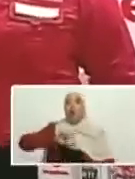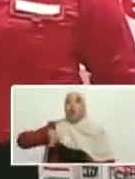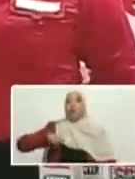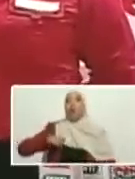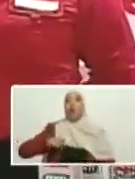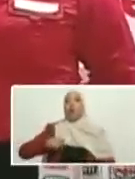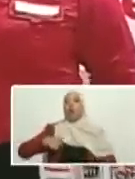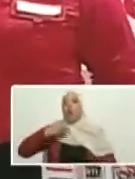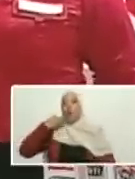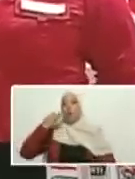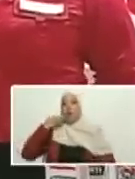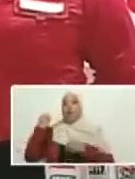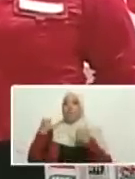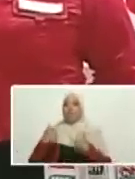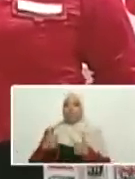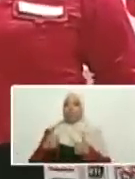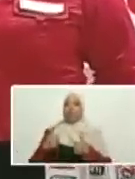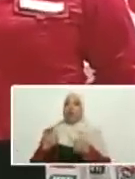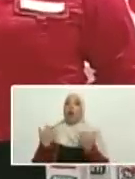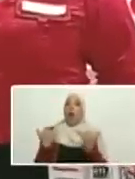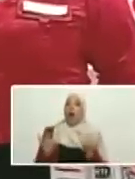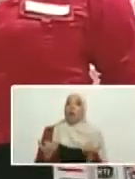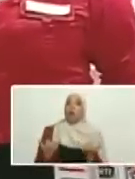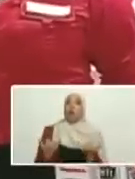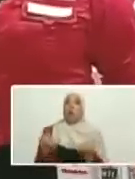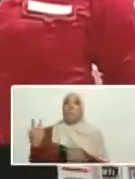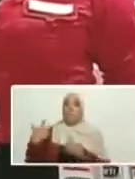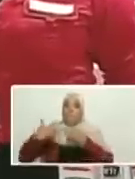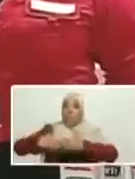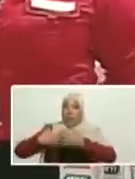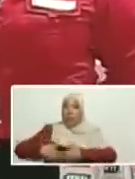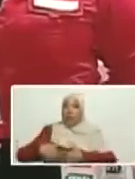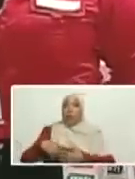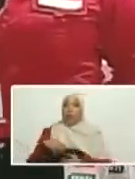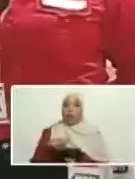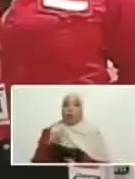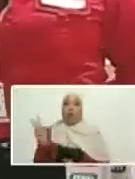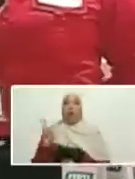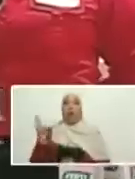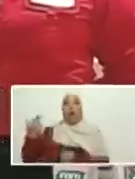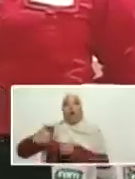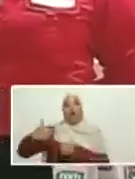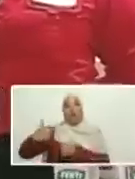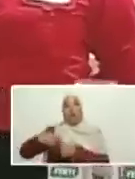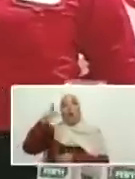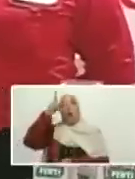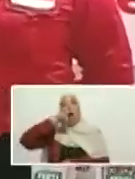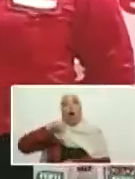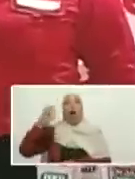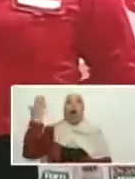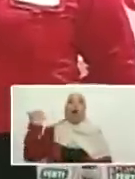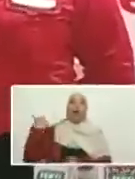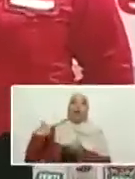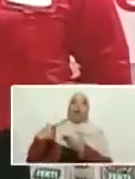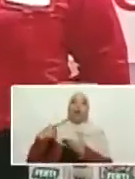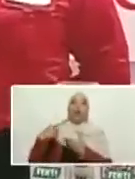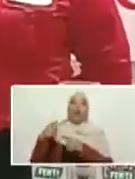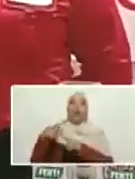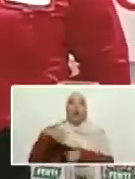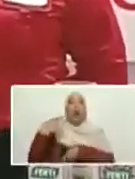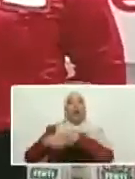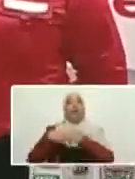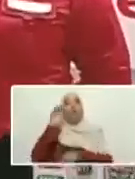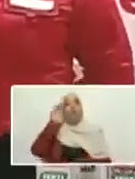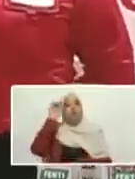es insustituible. Por eso estamos en la vanguardia y PDVSA va en los próximos años y décadas ensancharle el